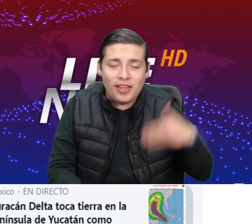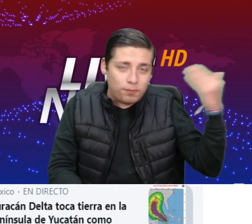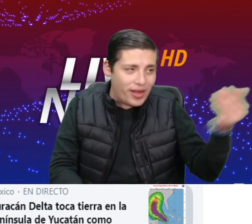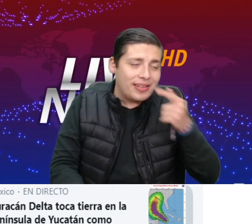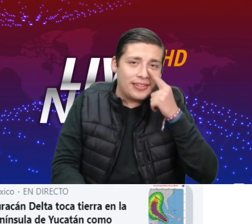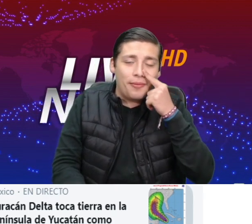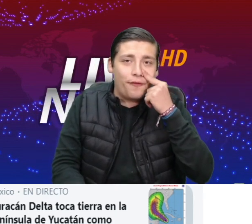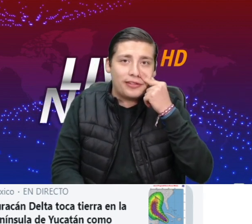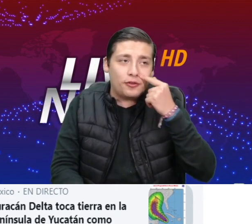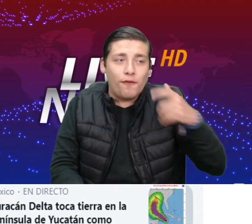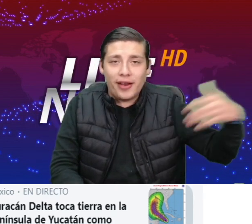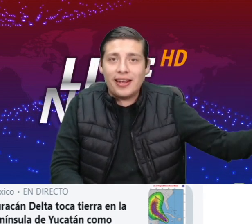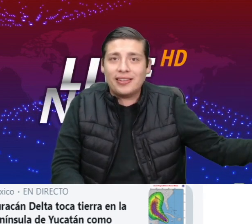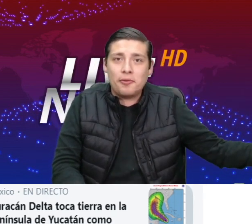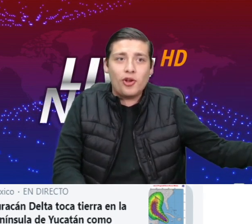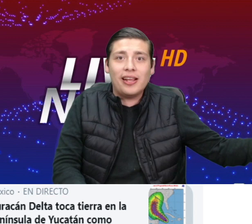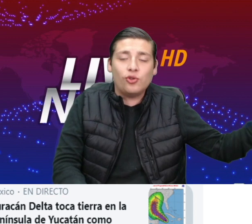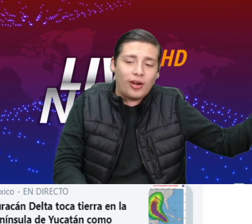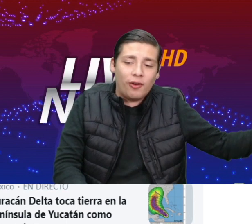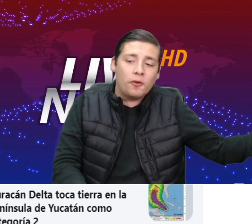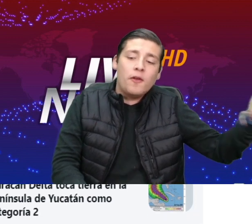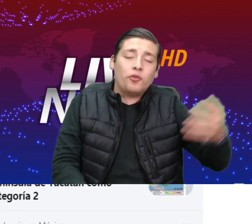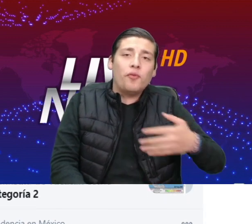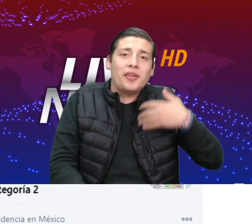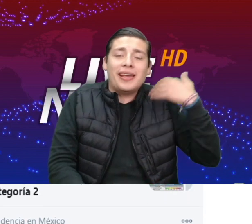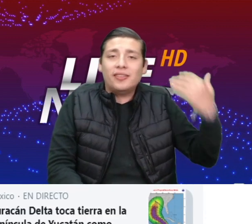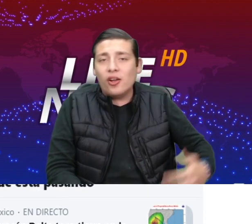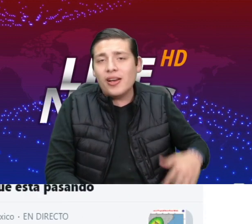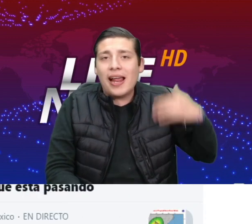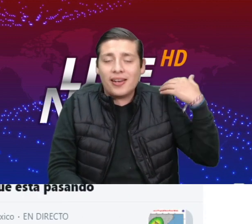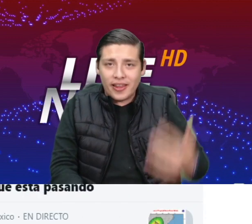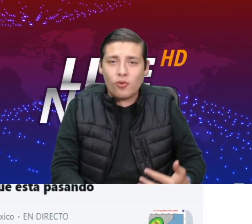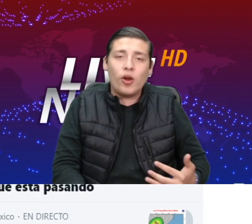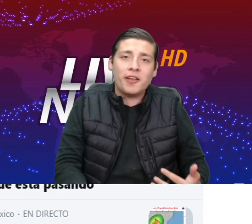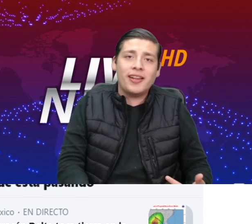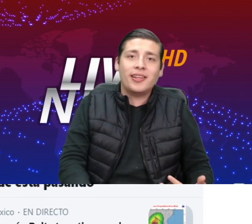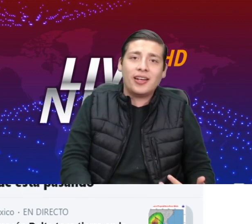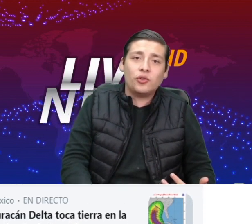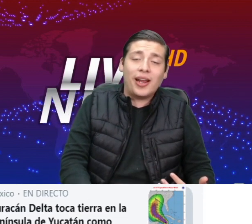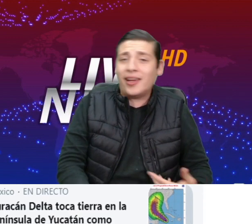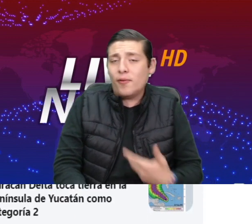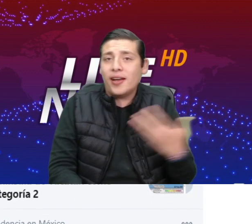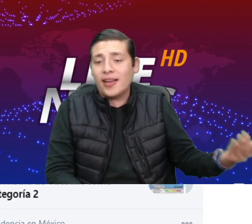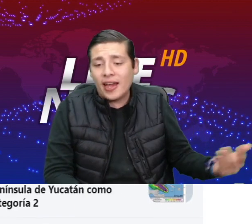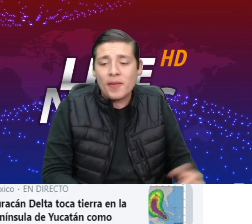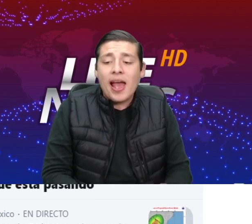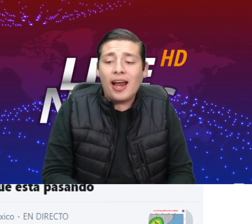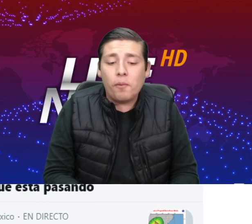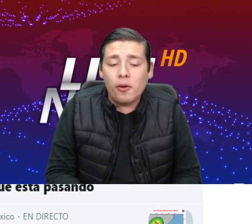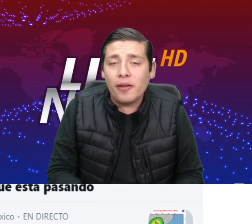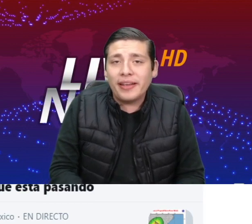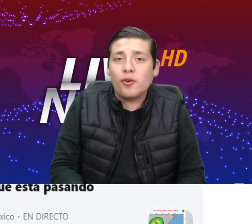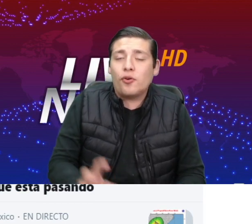también después de esta manifestación Frena que se vivió en el Zócalo, donde hicieron el ridículo a nivel internacional queriendo engañar